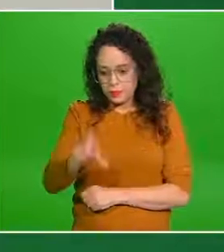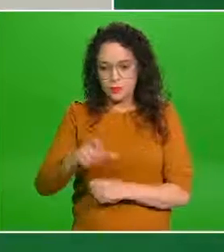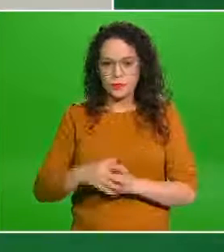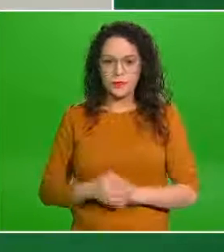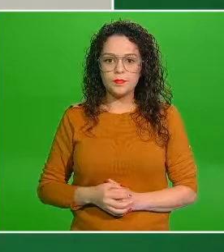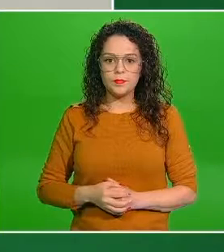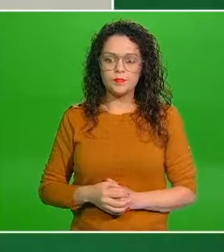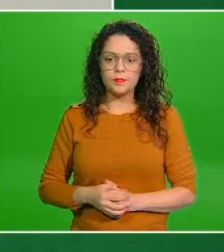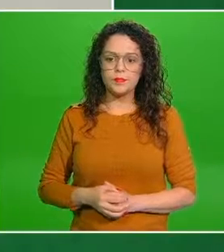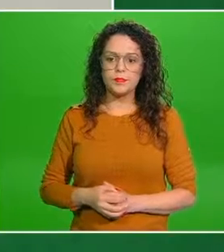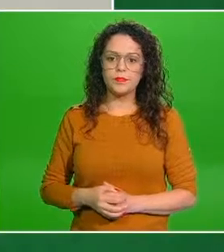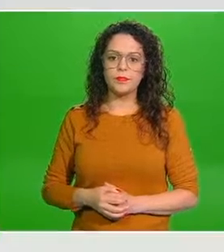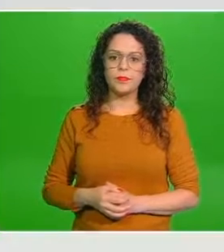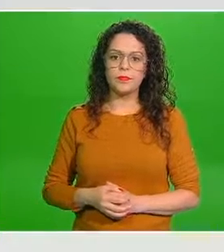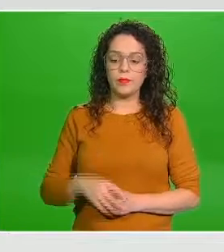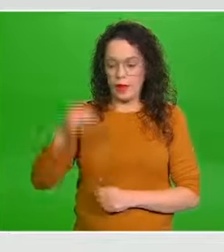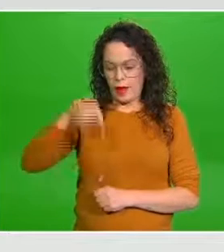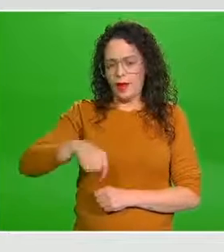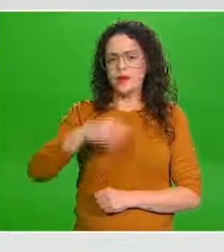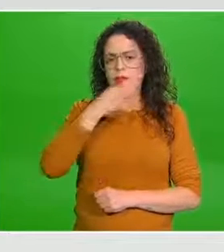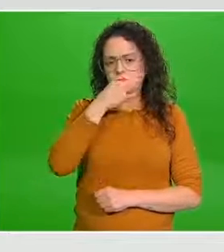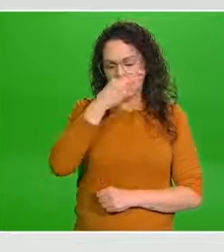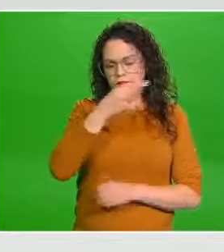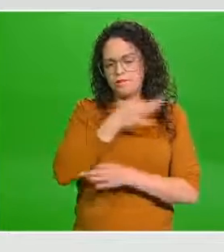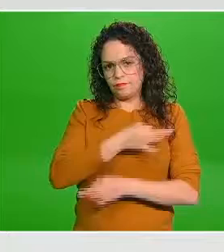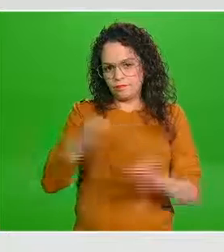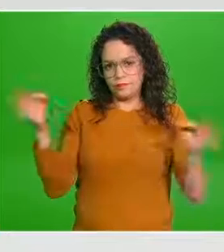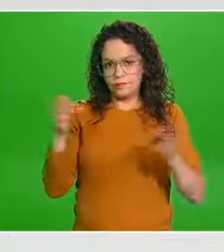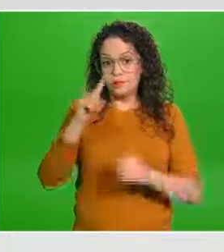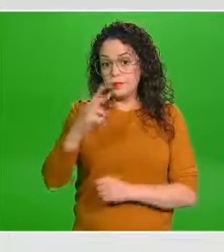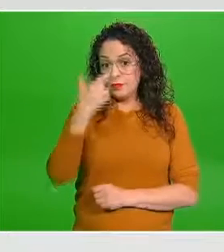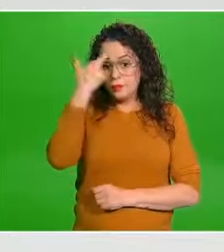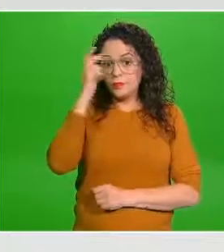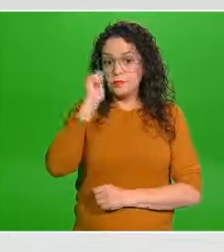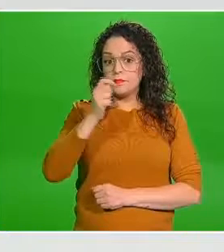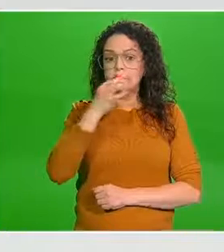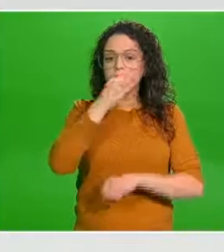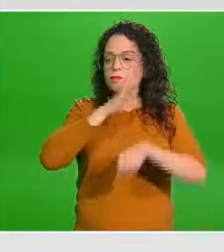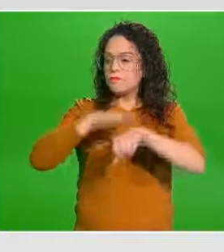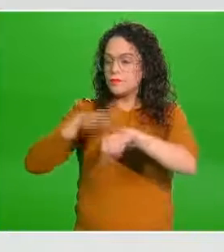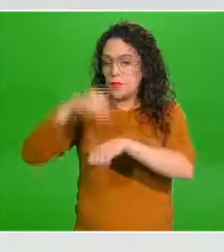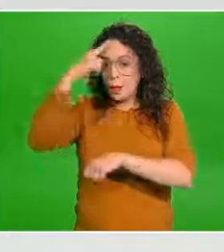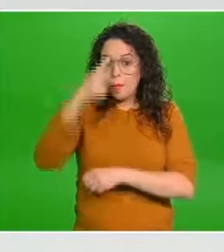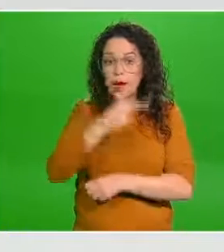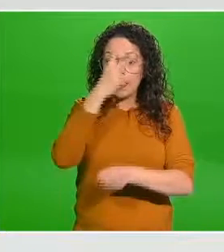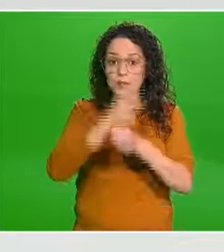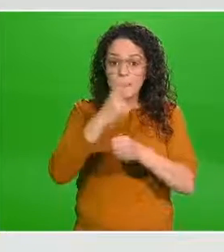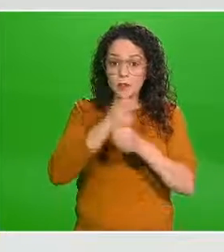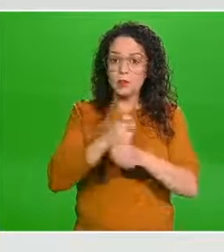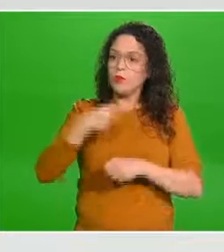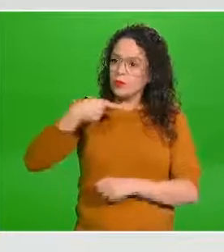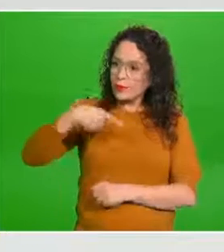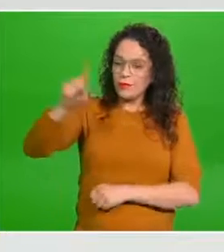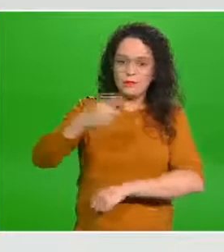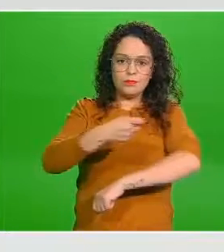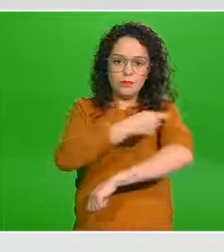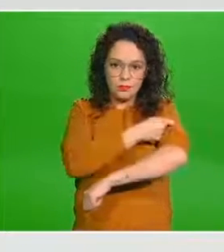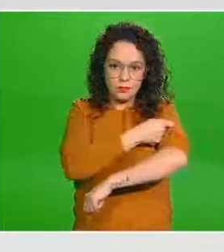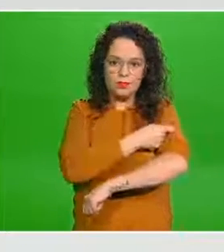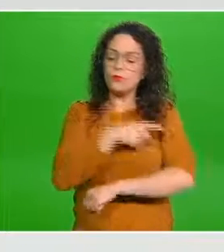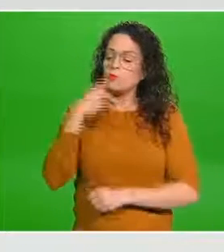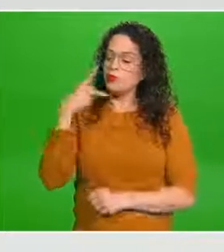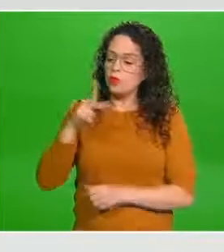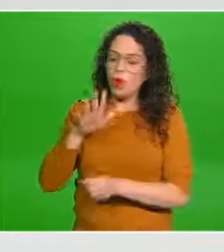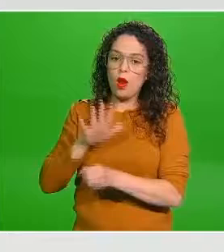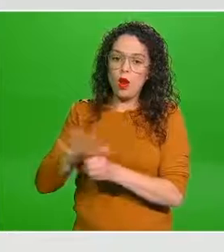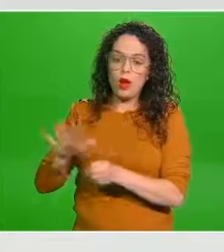desde este punto. Recordemos también que el llamado que se hace a las personas para la segunda dosis es un llamado también que sale desde las áreas locales,